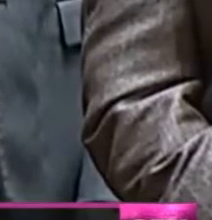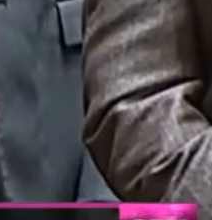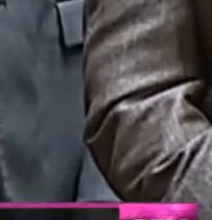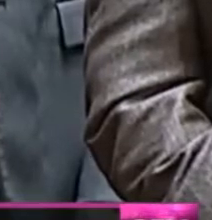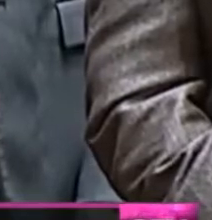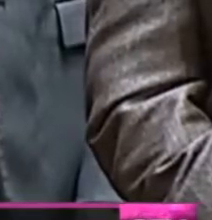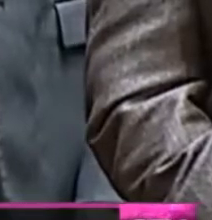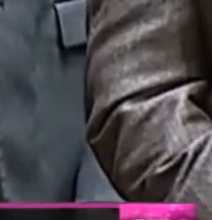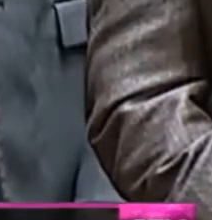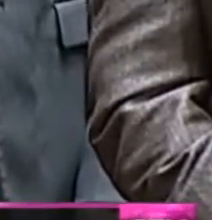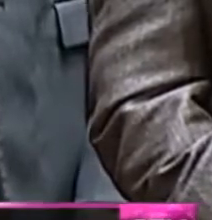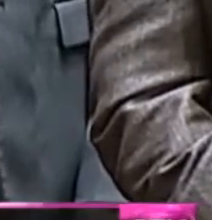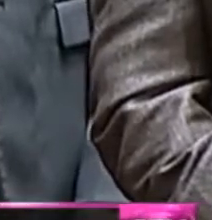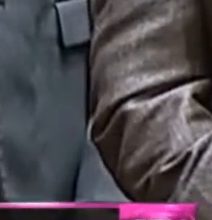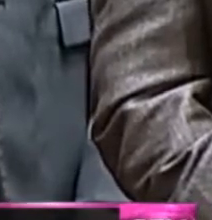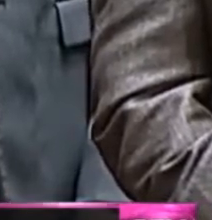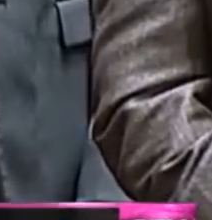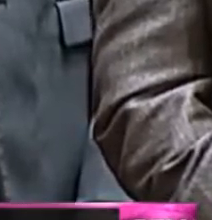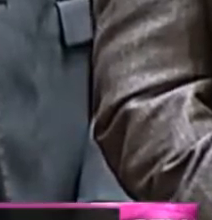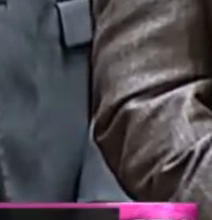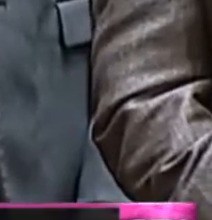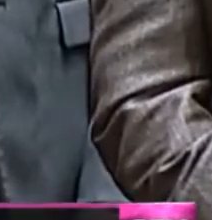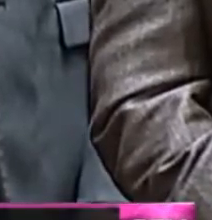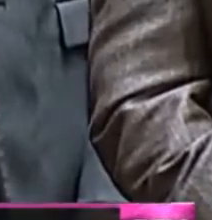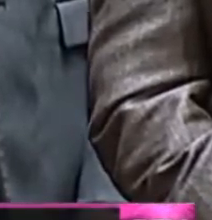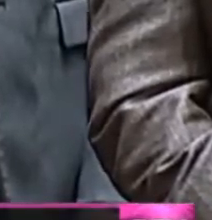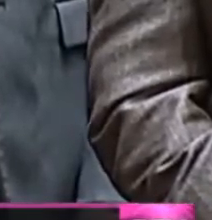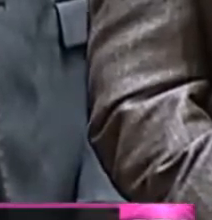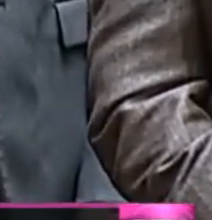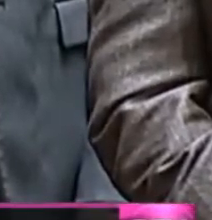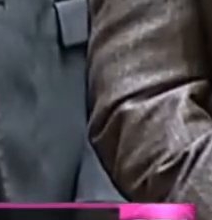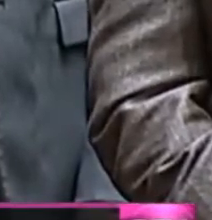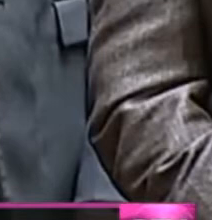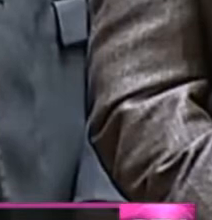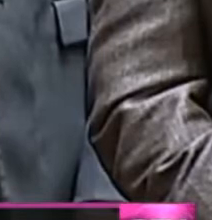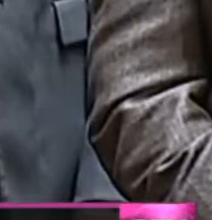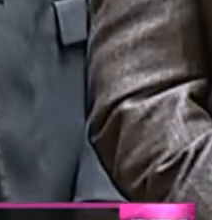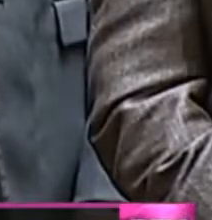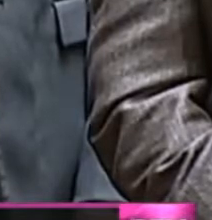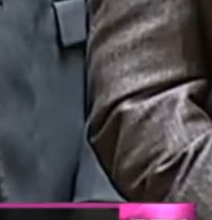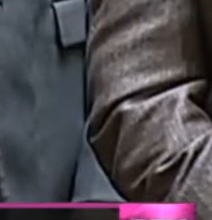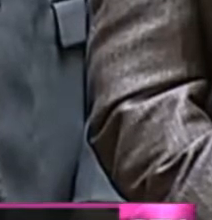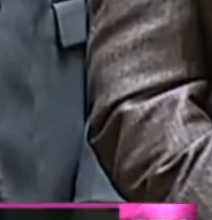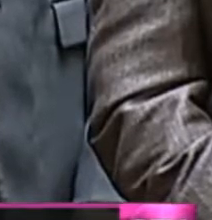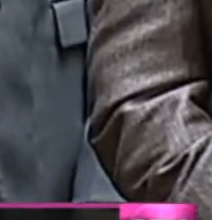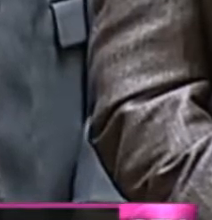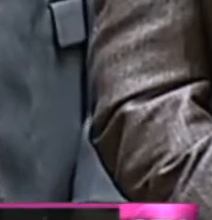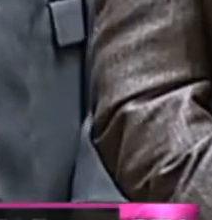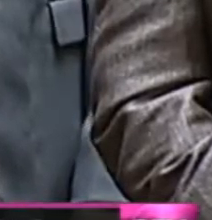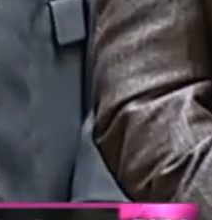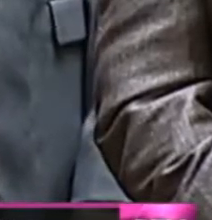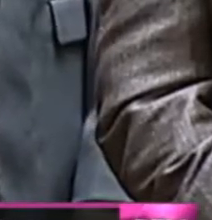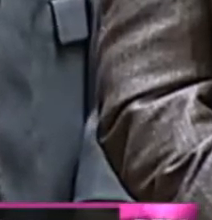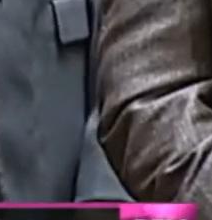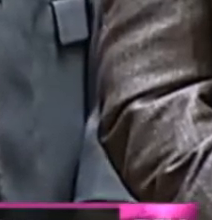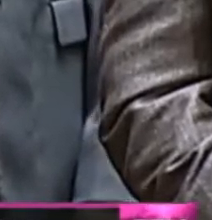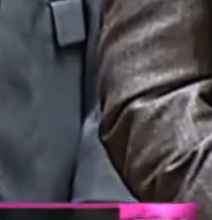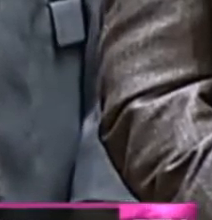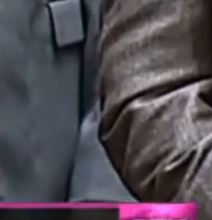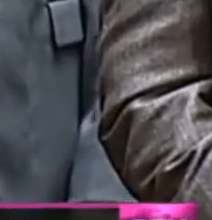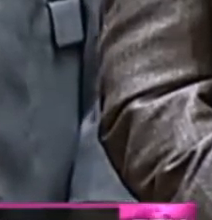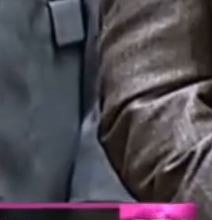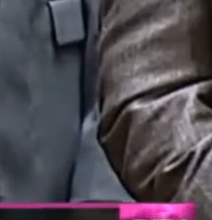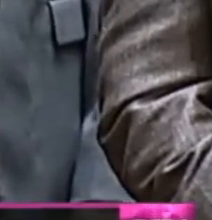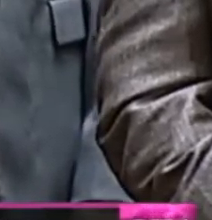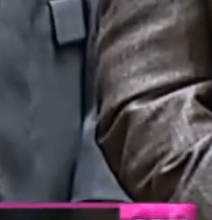pocahuaita, nasasina, nairiris, di, acabonos, guanacampius, aranta, batactana, canaista, guaitano, quimsa, bonos, sasina, saraki, acabono, familia,